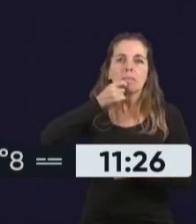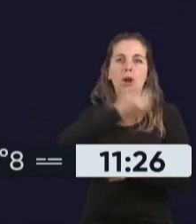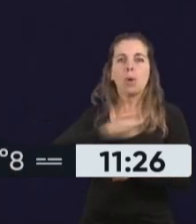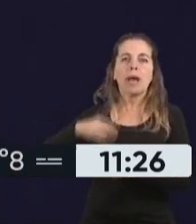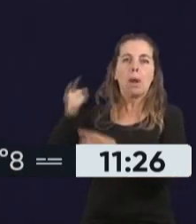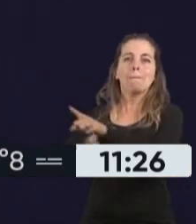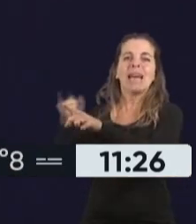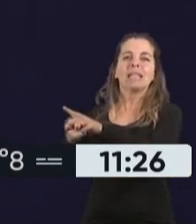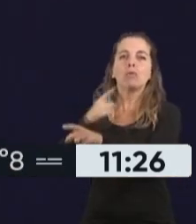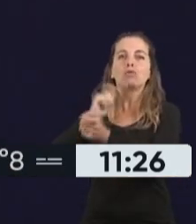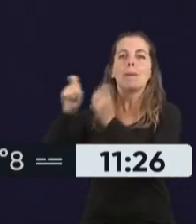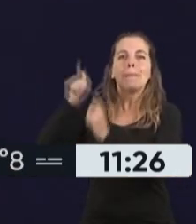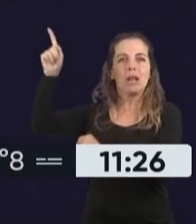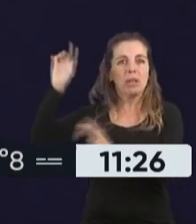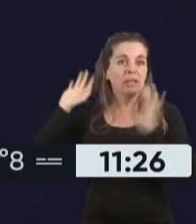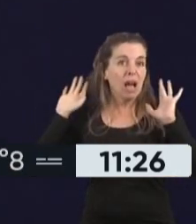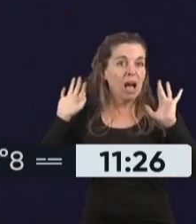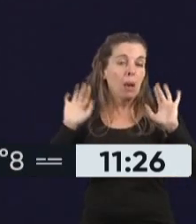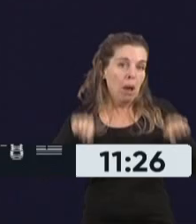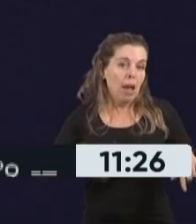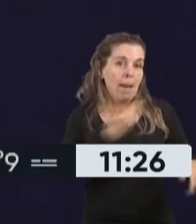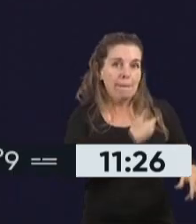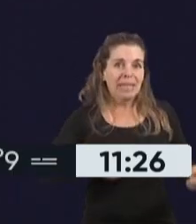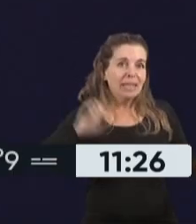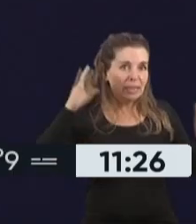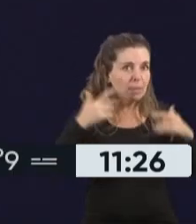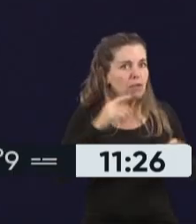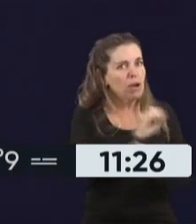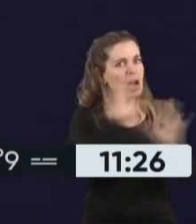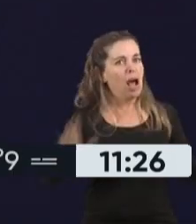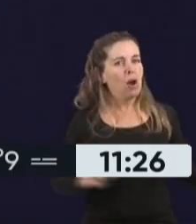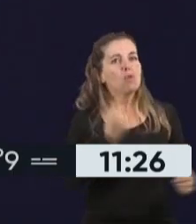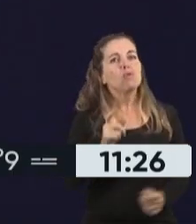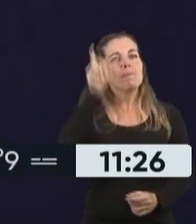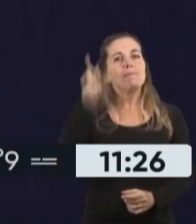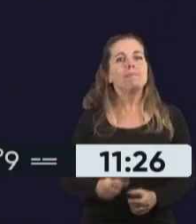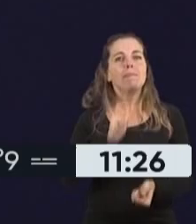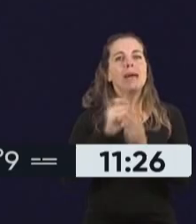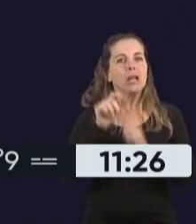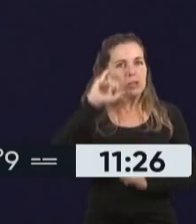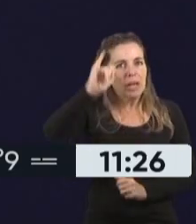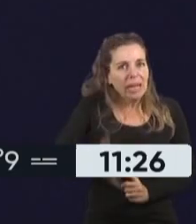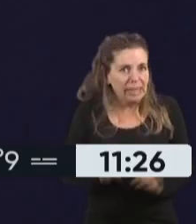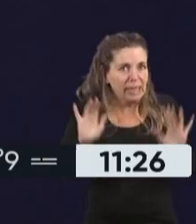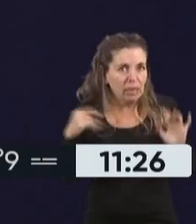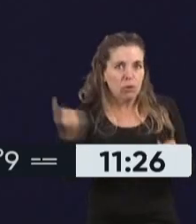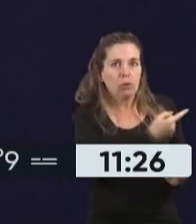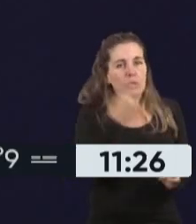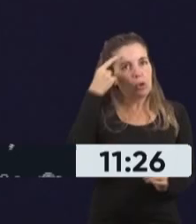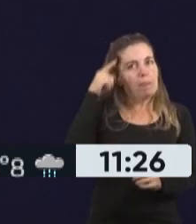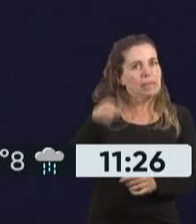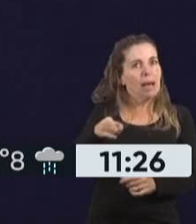el presidente fue claro con un caso en particular que hubo con un periodista al que efectivamente consideramos que ha